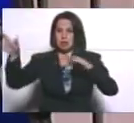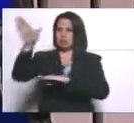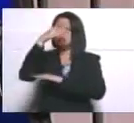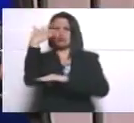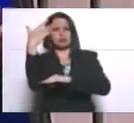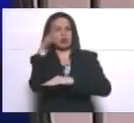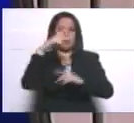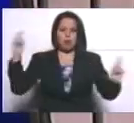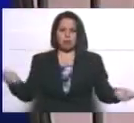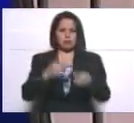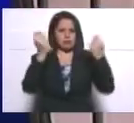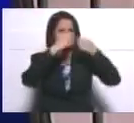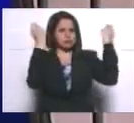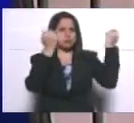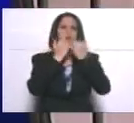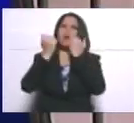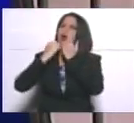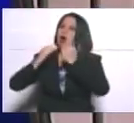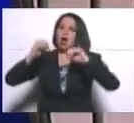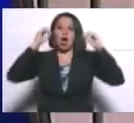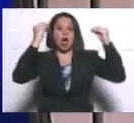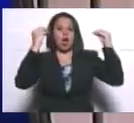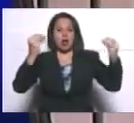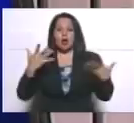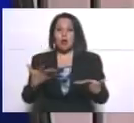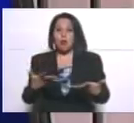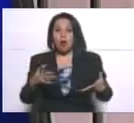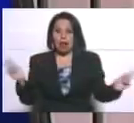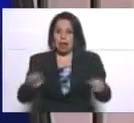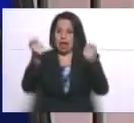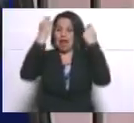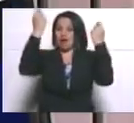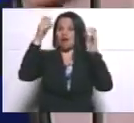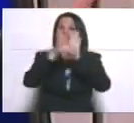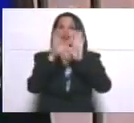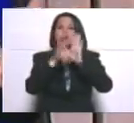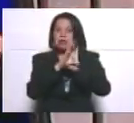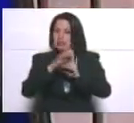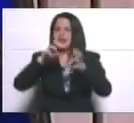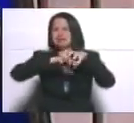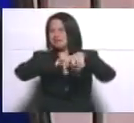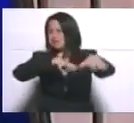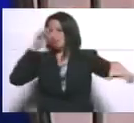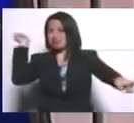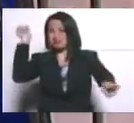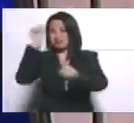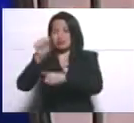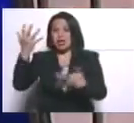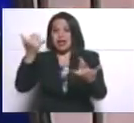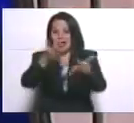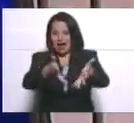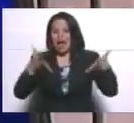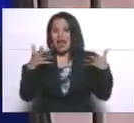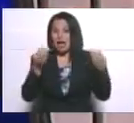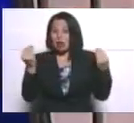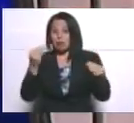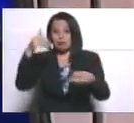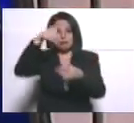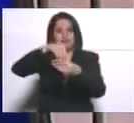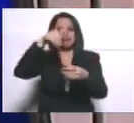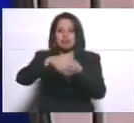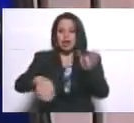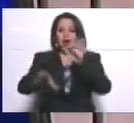la campaña electoral, el llamado a constituyente apoyado por la gran mayoría del pueblo. Ahí ya el proceso